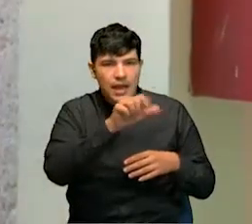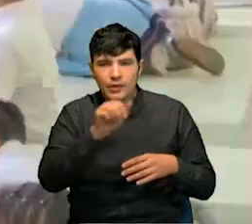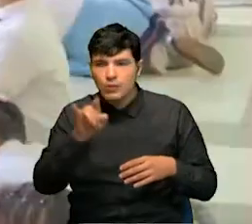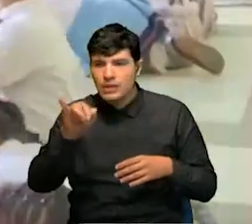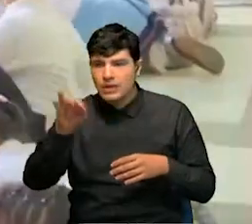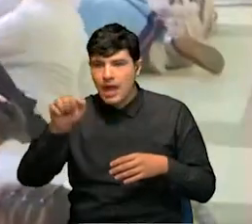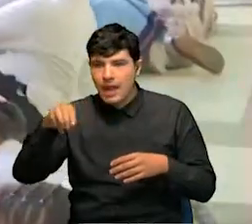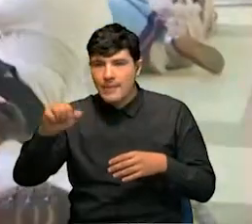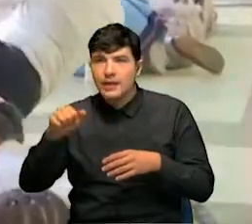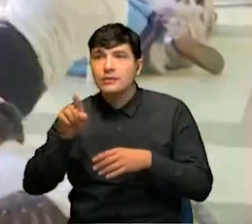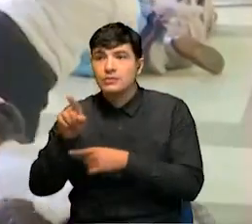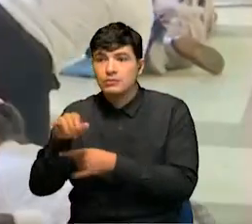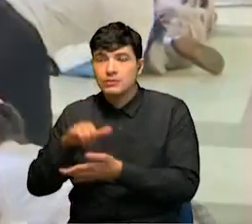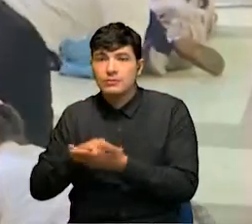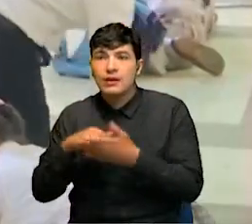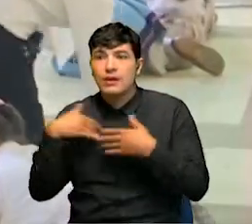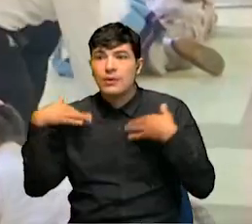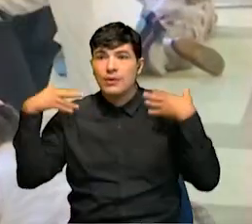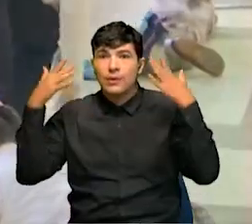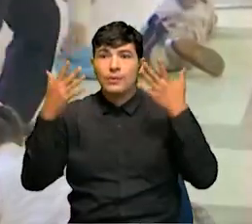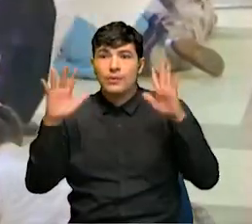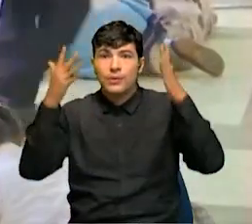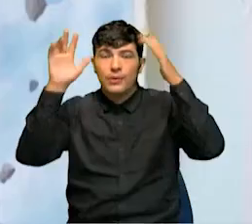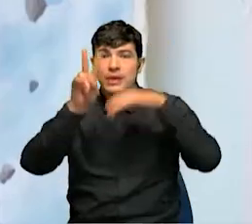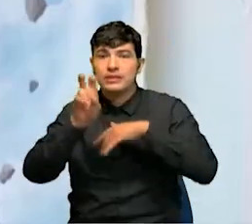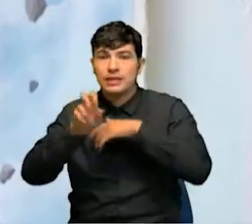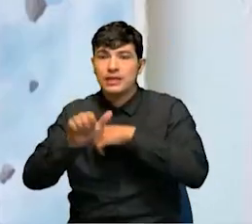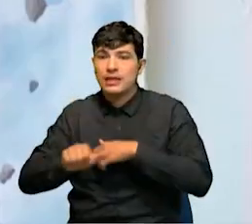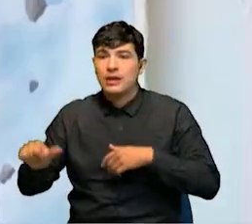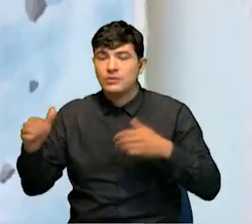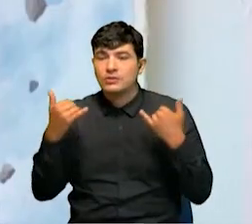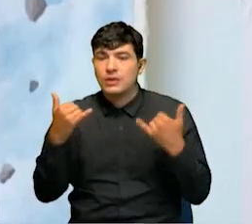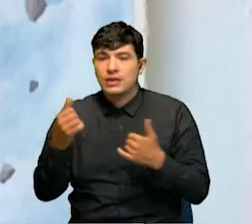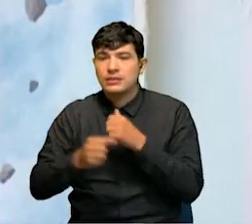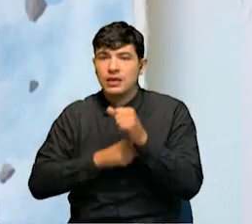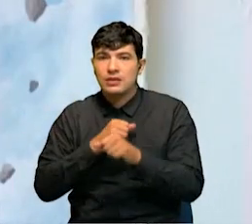Bicentenario se extenderá hasta el 7 de agosto del presente año, con la celebración de la batalla de